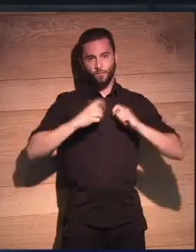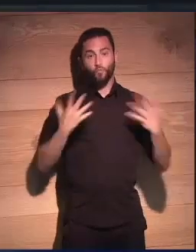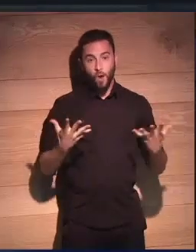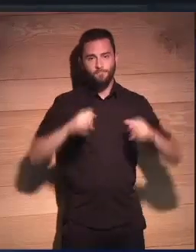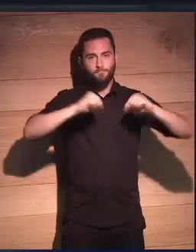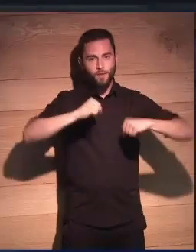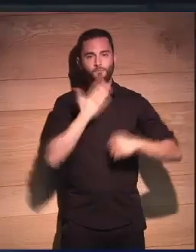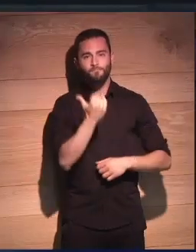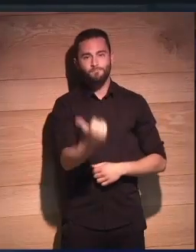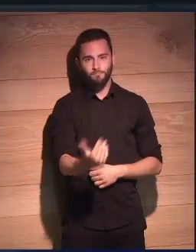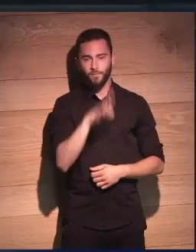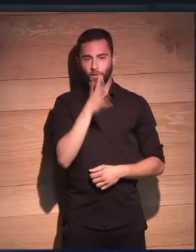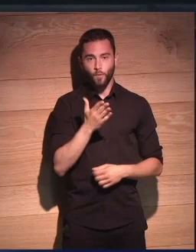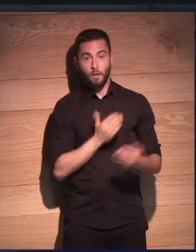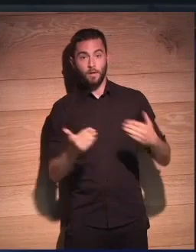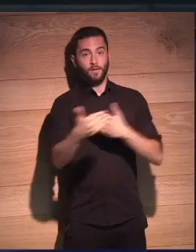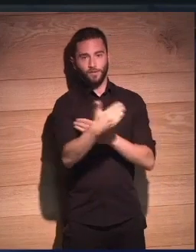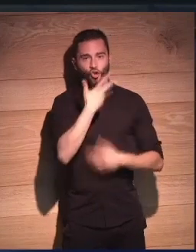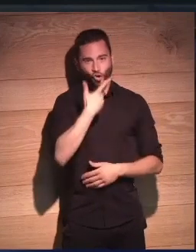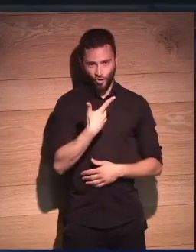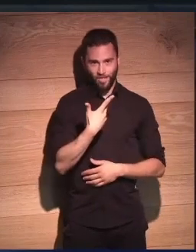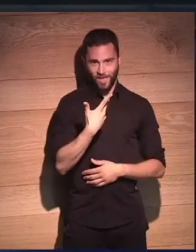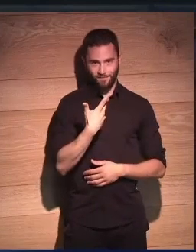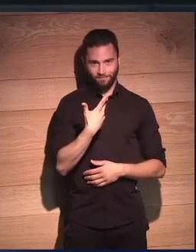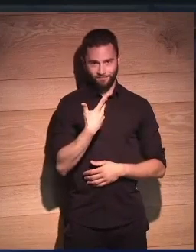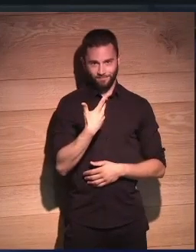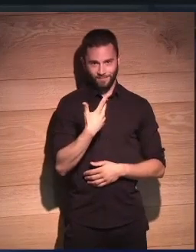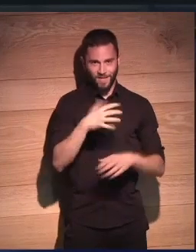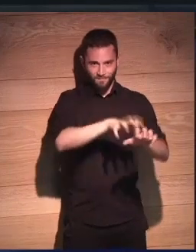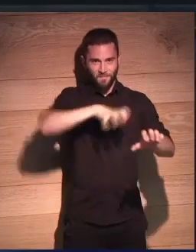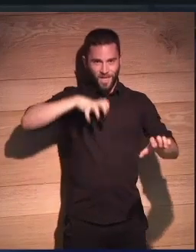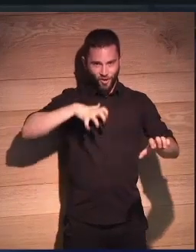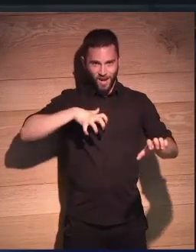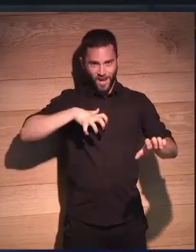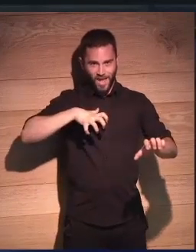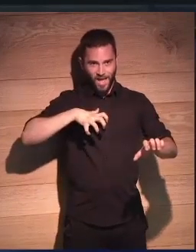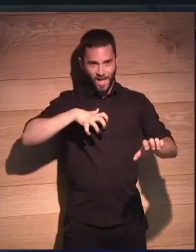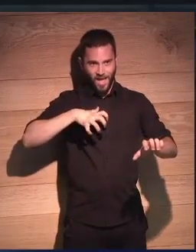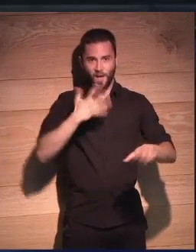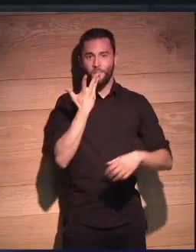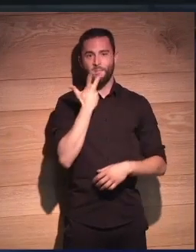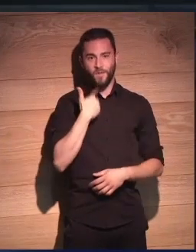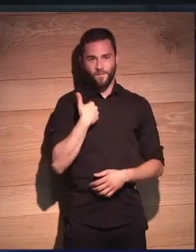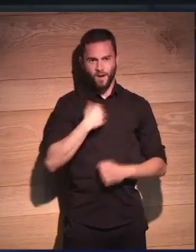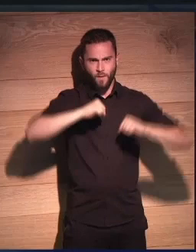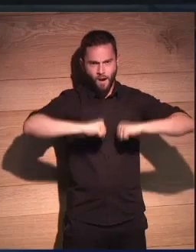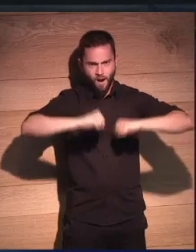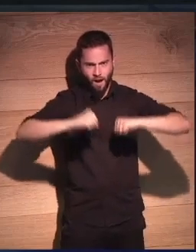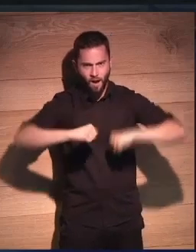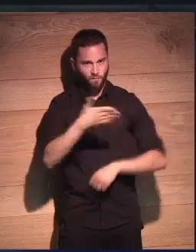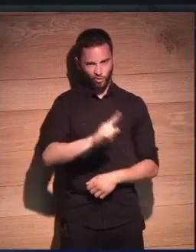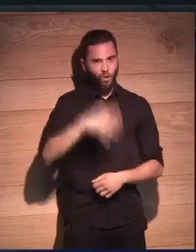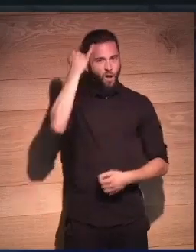mayores, porque la alternativa todo el mundo la conoce y, hombre, la verdad es que la mayoría preferimos que no sé, yo al menos prefiero ir acumulando